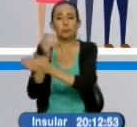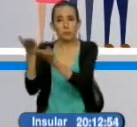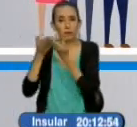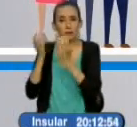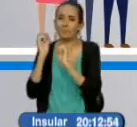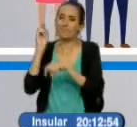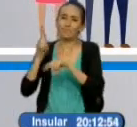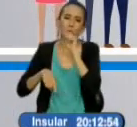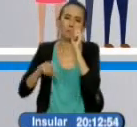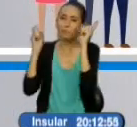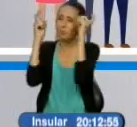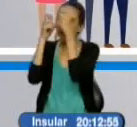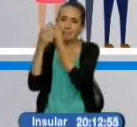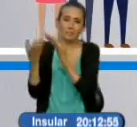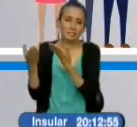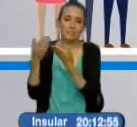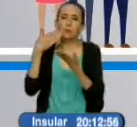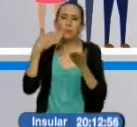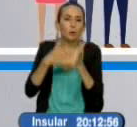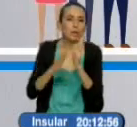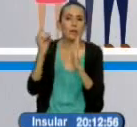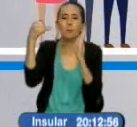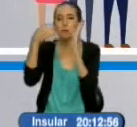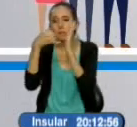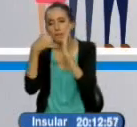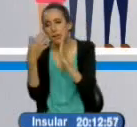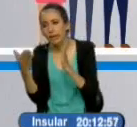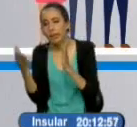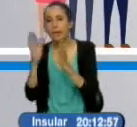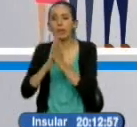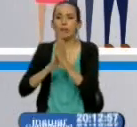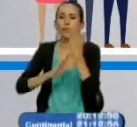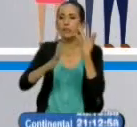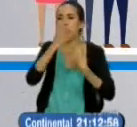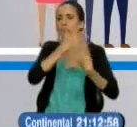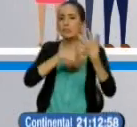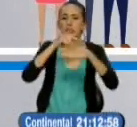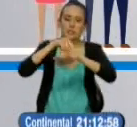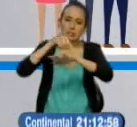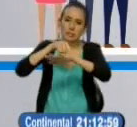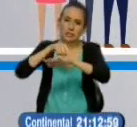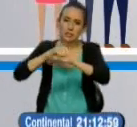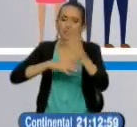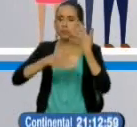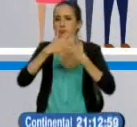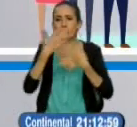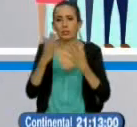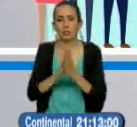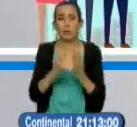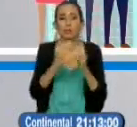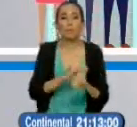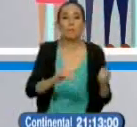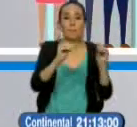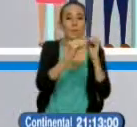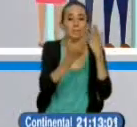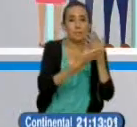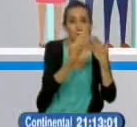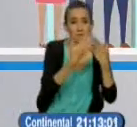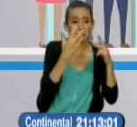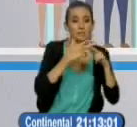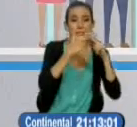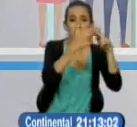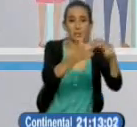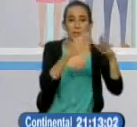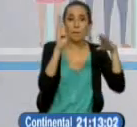debido a sus condiciones restrictivas, que se dan especialmente en plazos, tasas e historial crediticio. La idea del denominado Banco